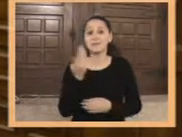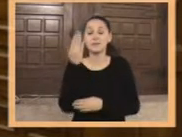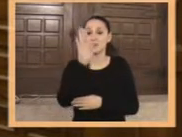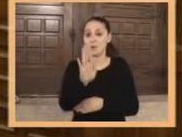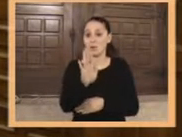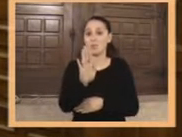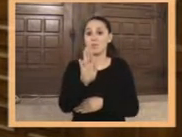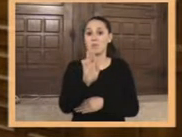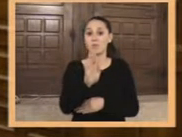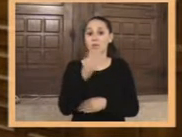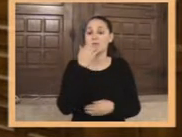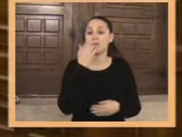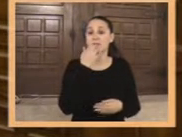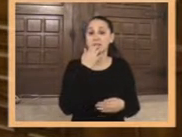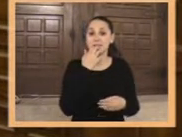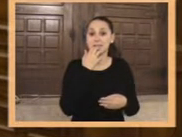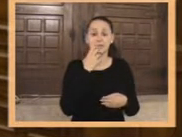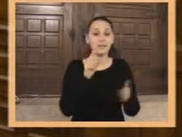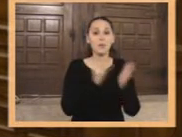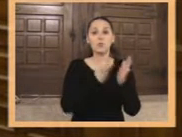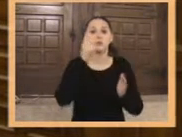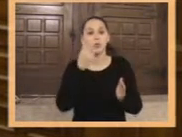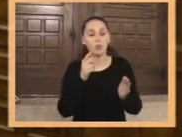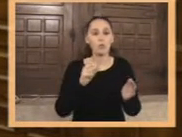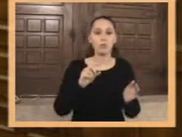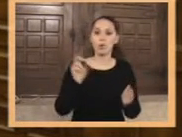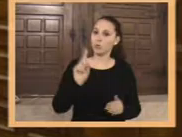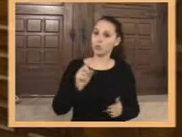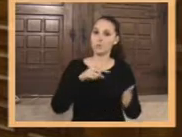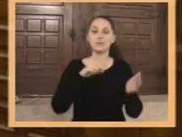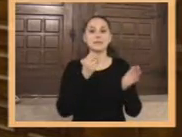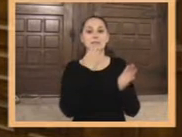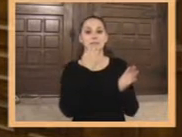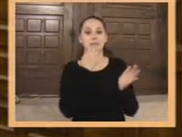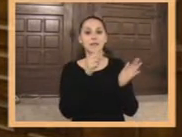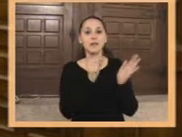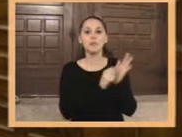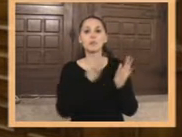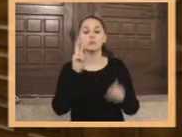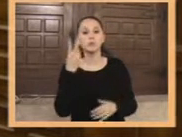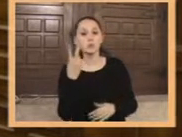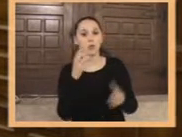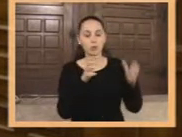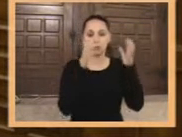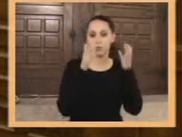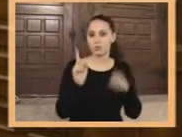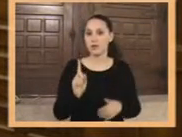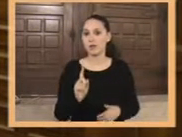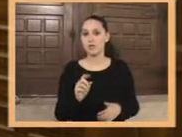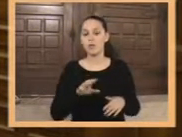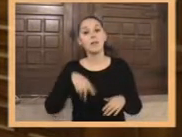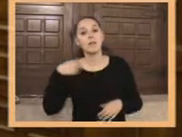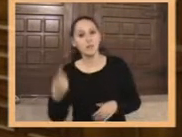el último de los escalones, en caso de que no consiguiéramos, evidentemente, que cerceláramos esa posibilidad de que no llegaran aquí unos ingresos